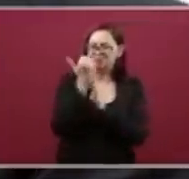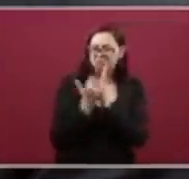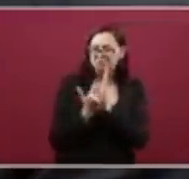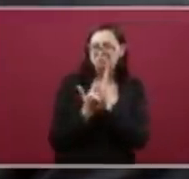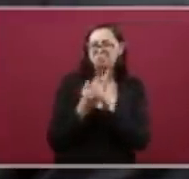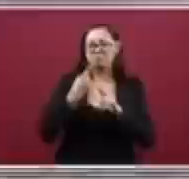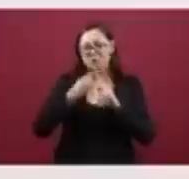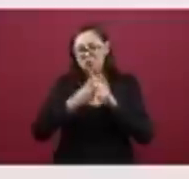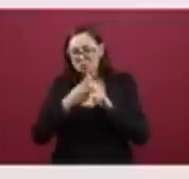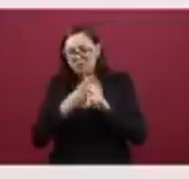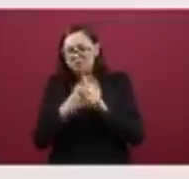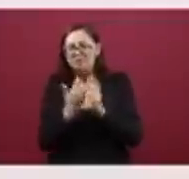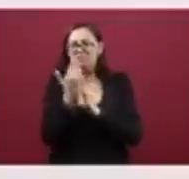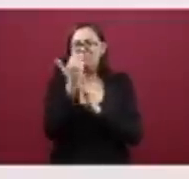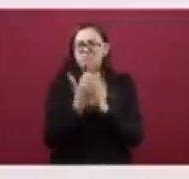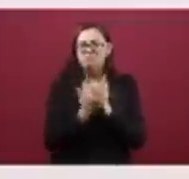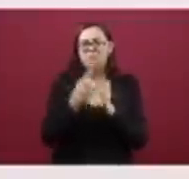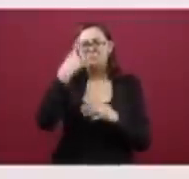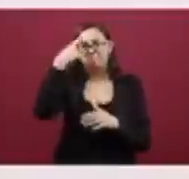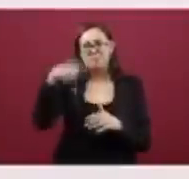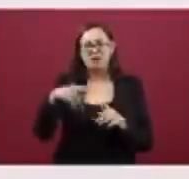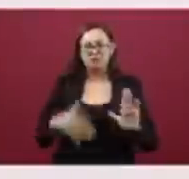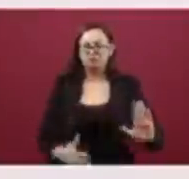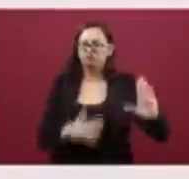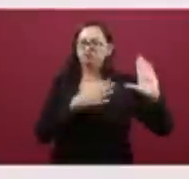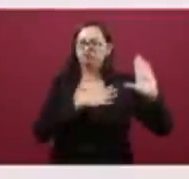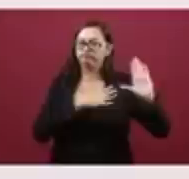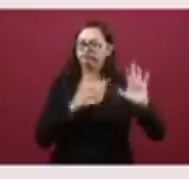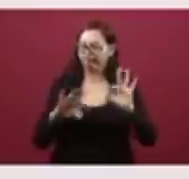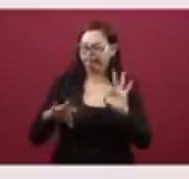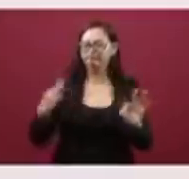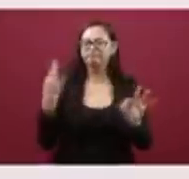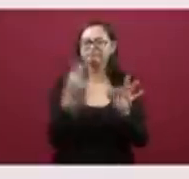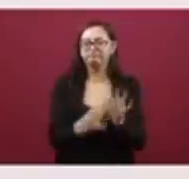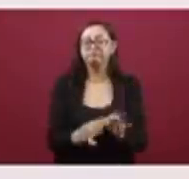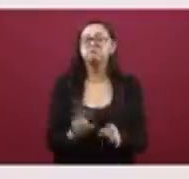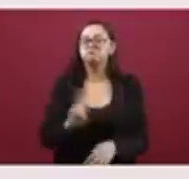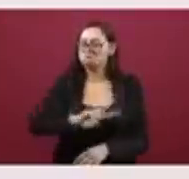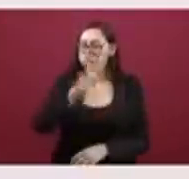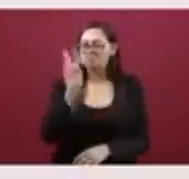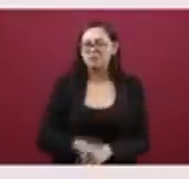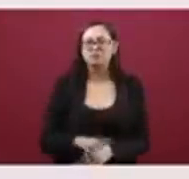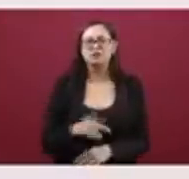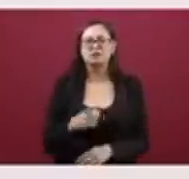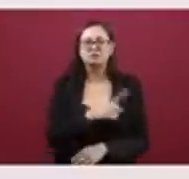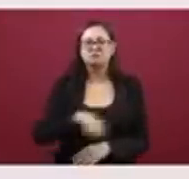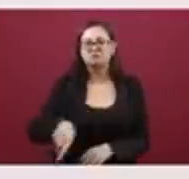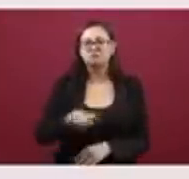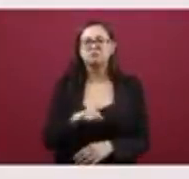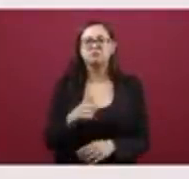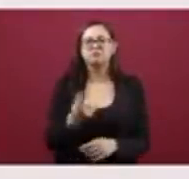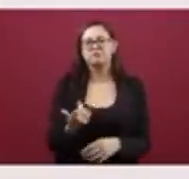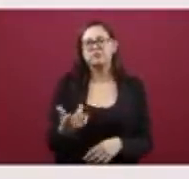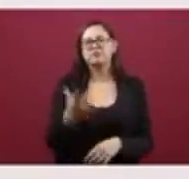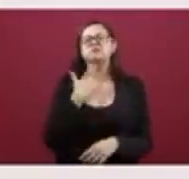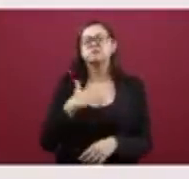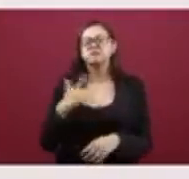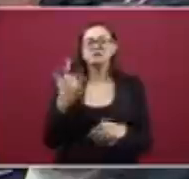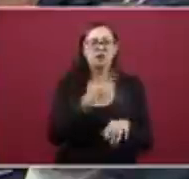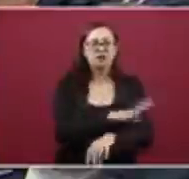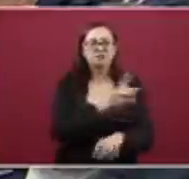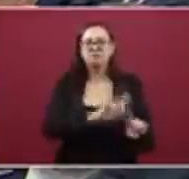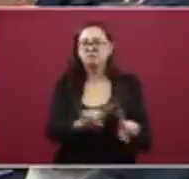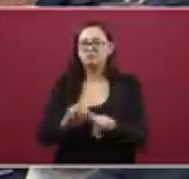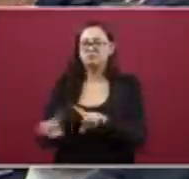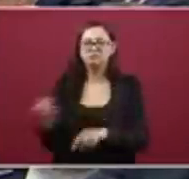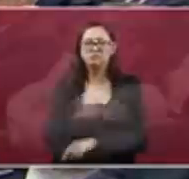cumplir con nuestra palabra de no aumentar en términos reales los precios de los energéticos